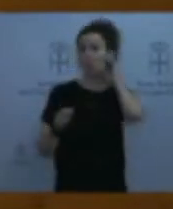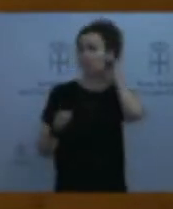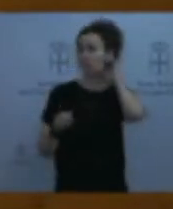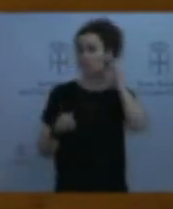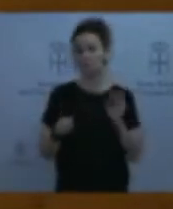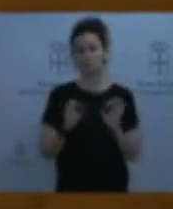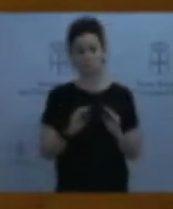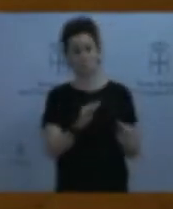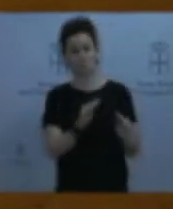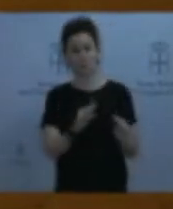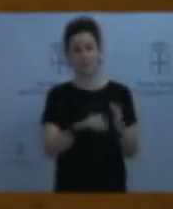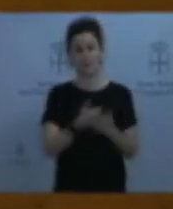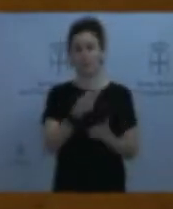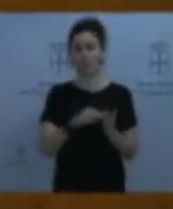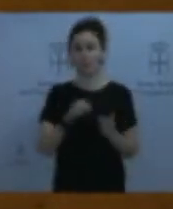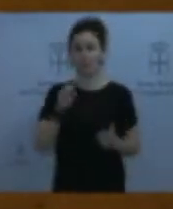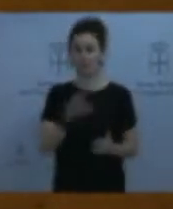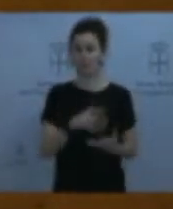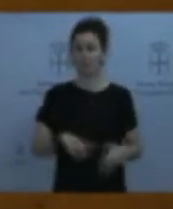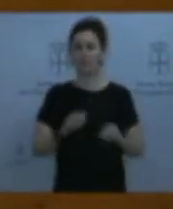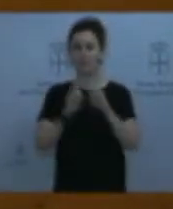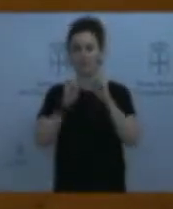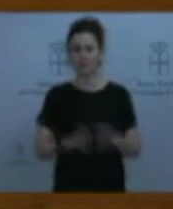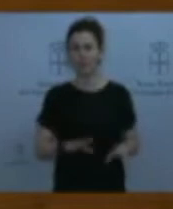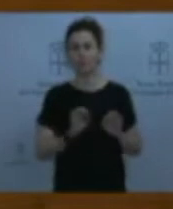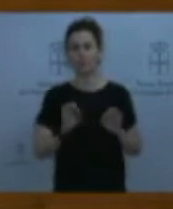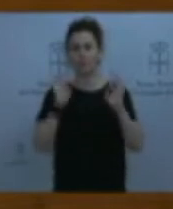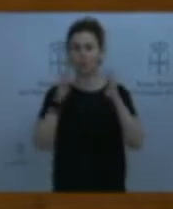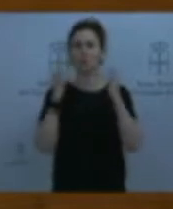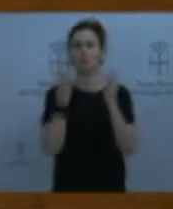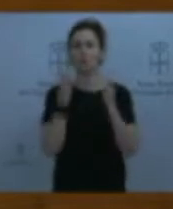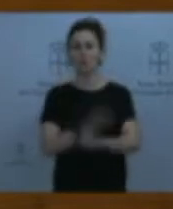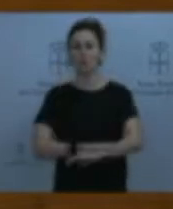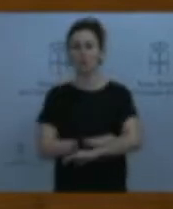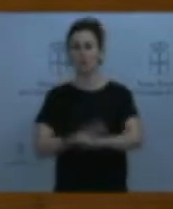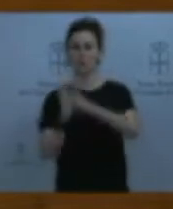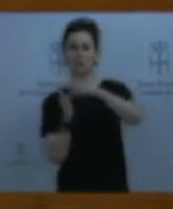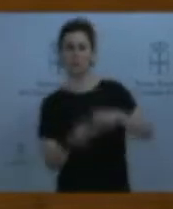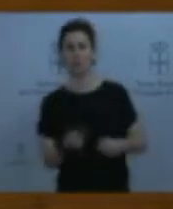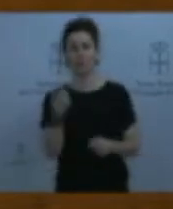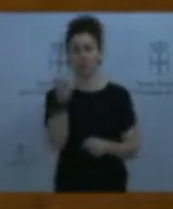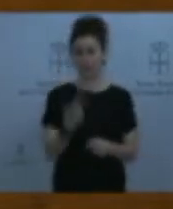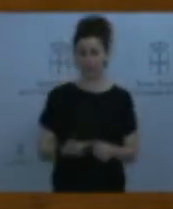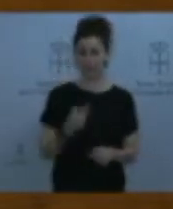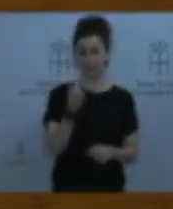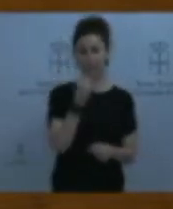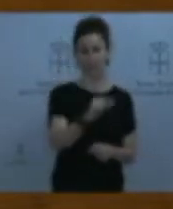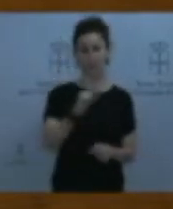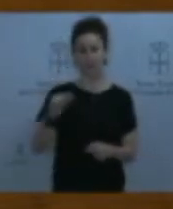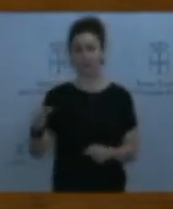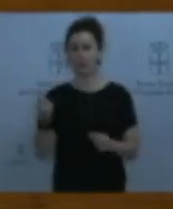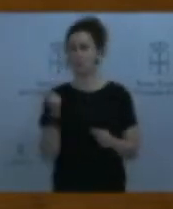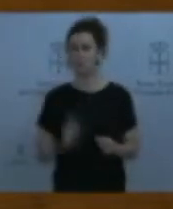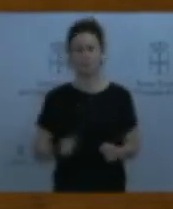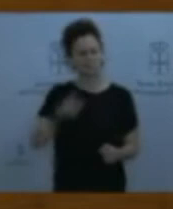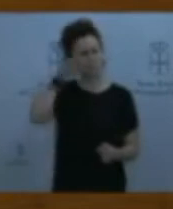después abandona en abril de 2015 el Consejo de Administración, ¿no? Entonces, reparto de dividendos, reparto de sueldos astronómicos al Consejo de